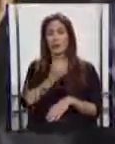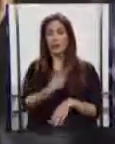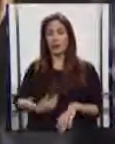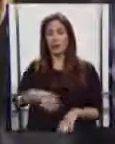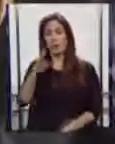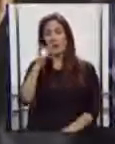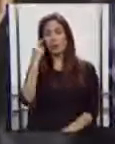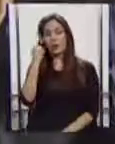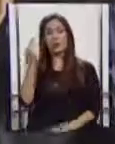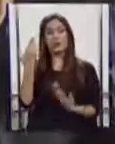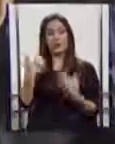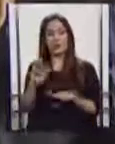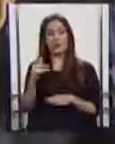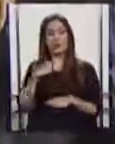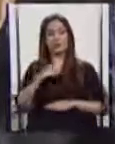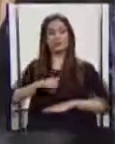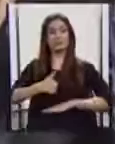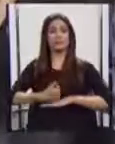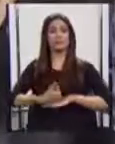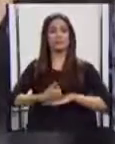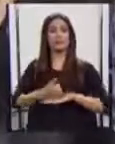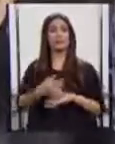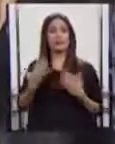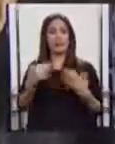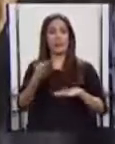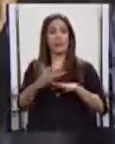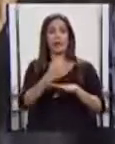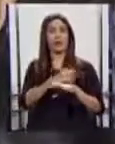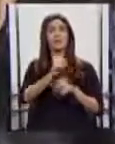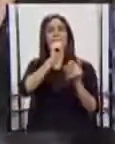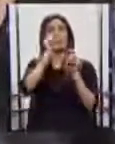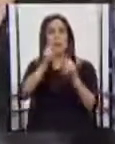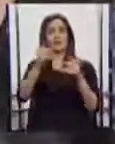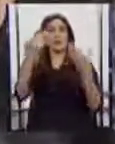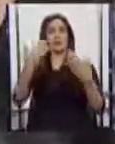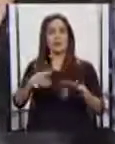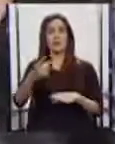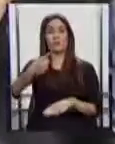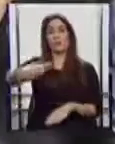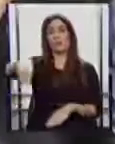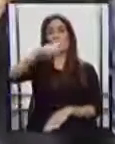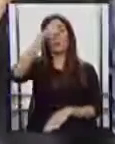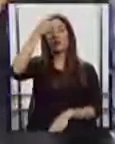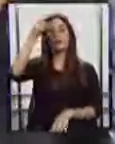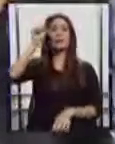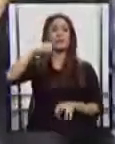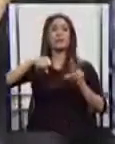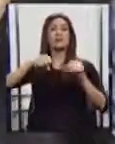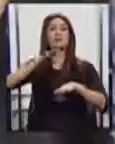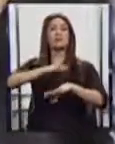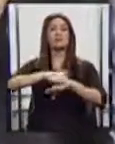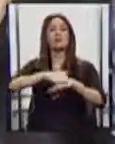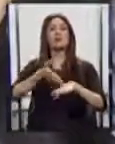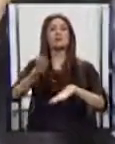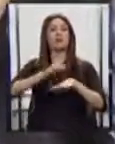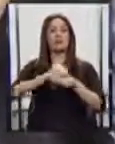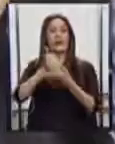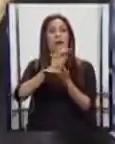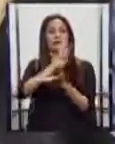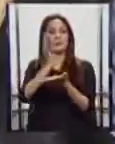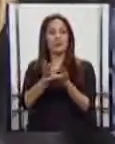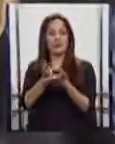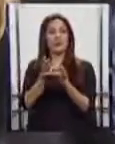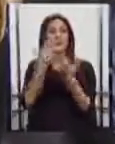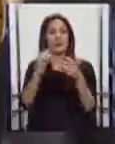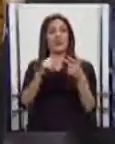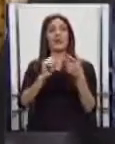Correa que ya en el poder convocó a una consulta popular para que el país se pronuncie sobre la convocatoria de una asamblea constituyente y luego tuvimos